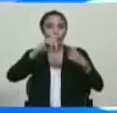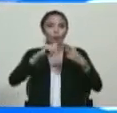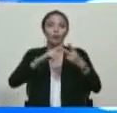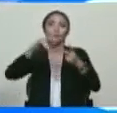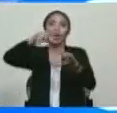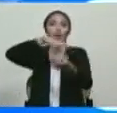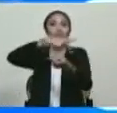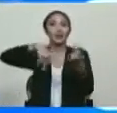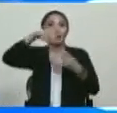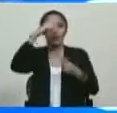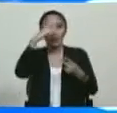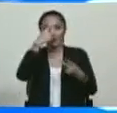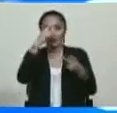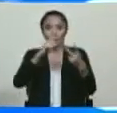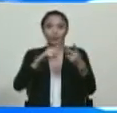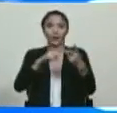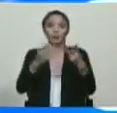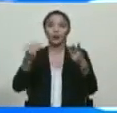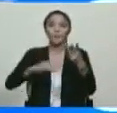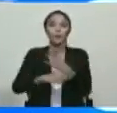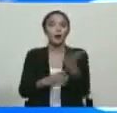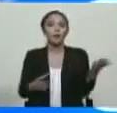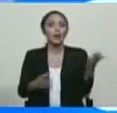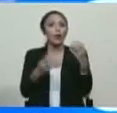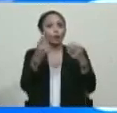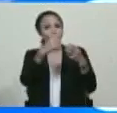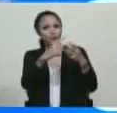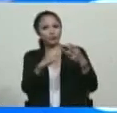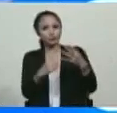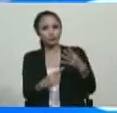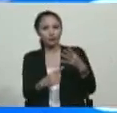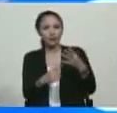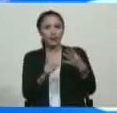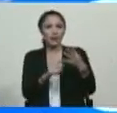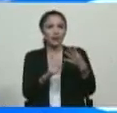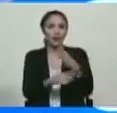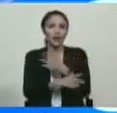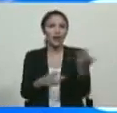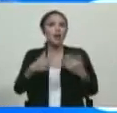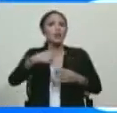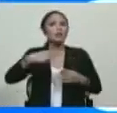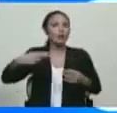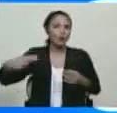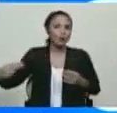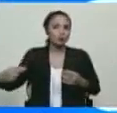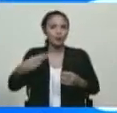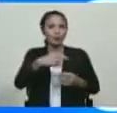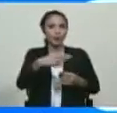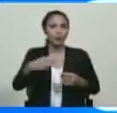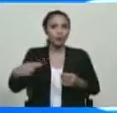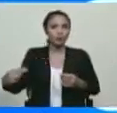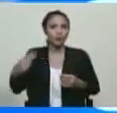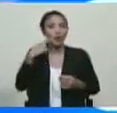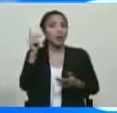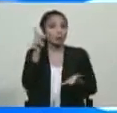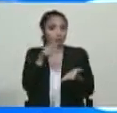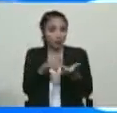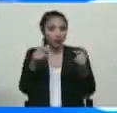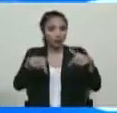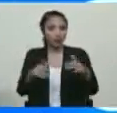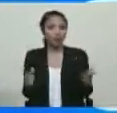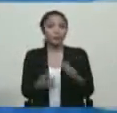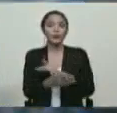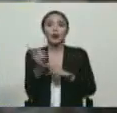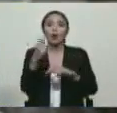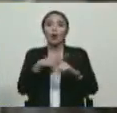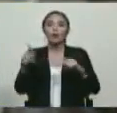de la India, hay una exposición de Gandhi, grupo de danzas de Indonesia que también está aquí exponiendo, la